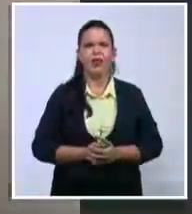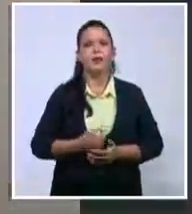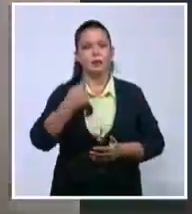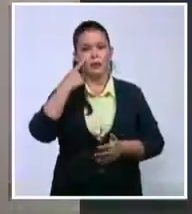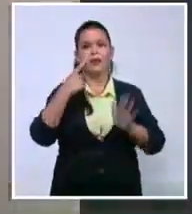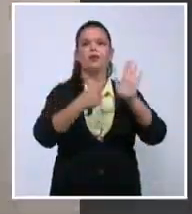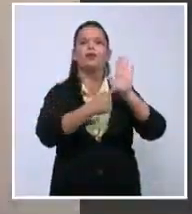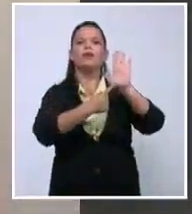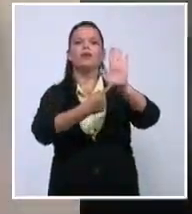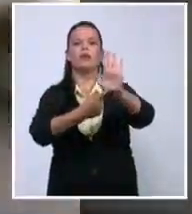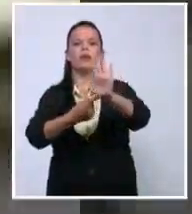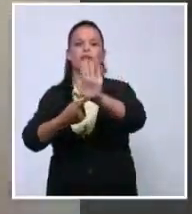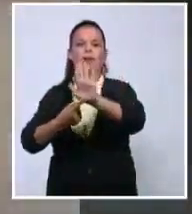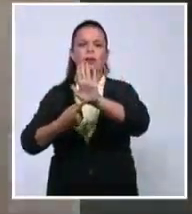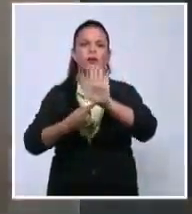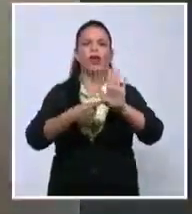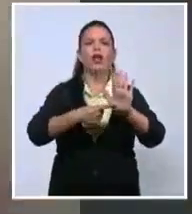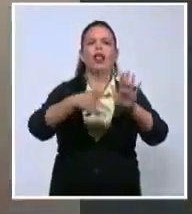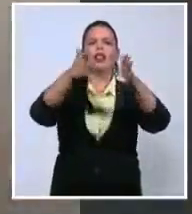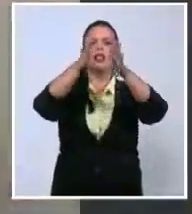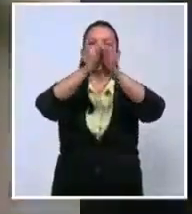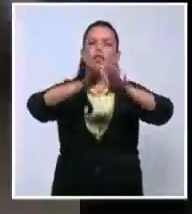Tengan tranquilidad.